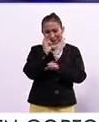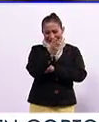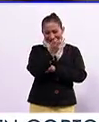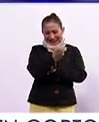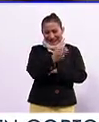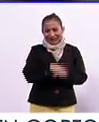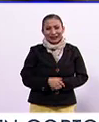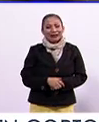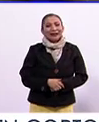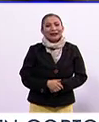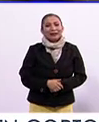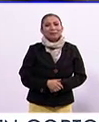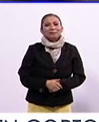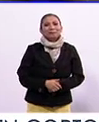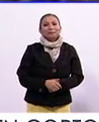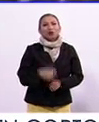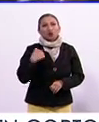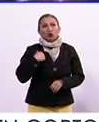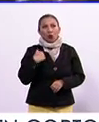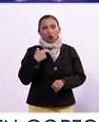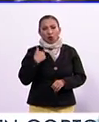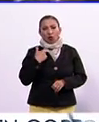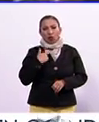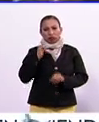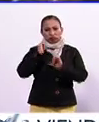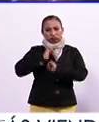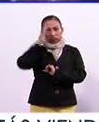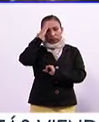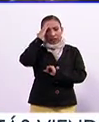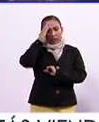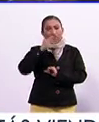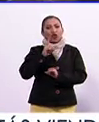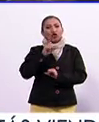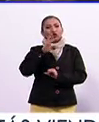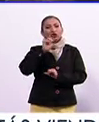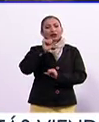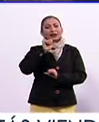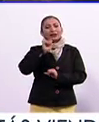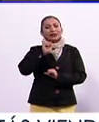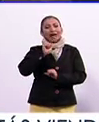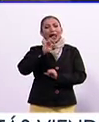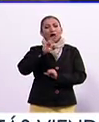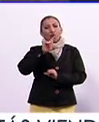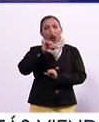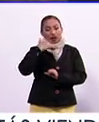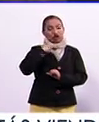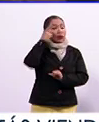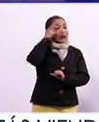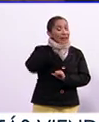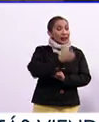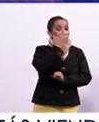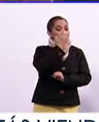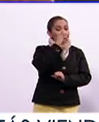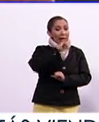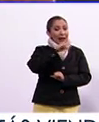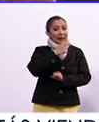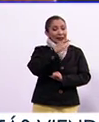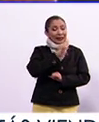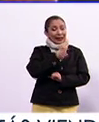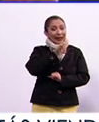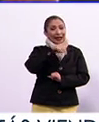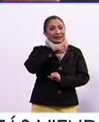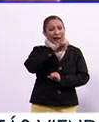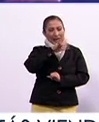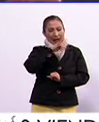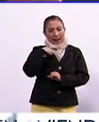¿no? Estaba de rector el doctor Sarucán y yo de director de la Facultad de Ingeniería.